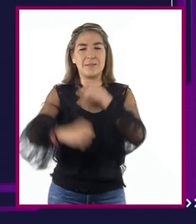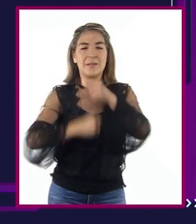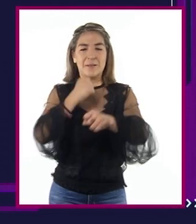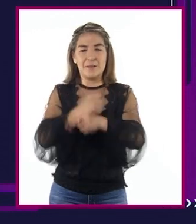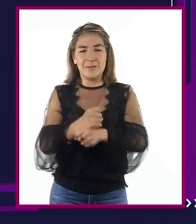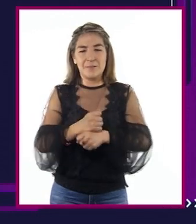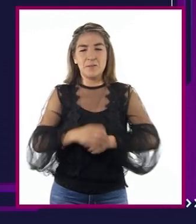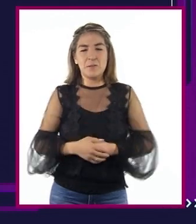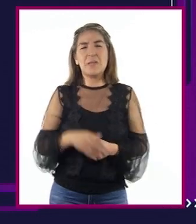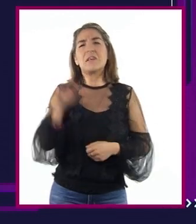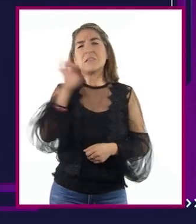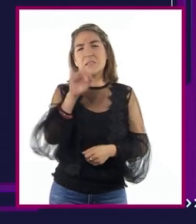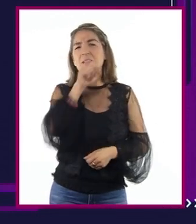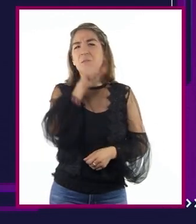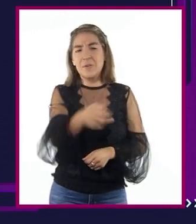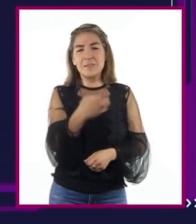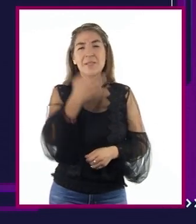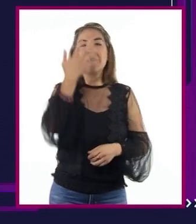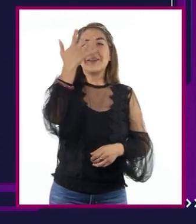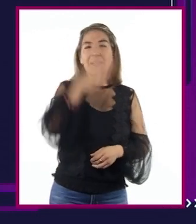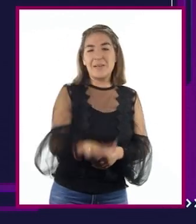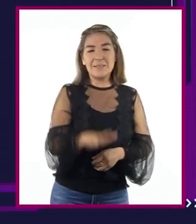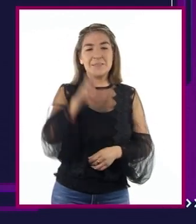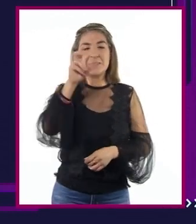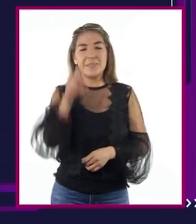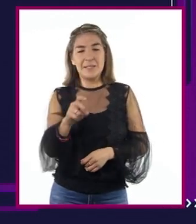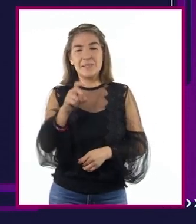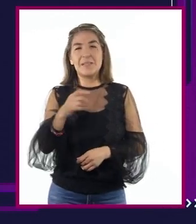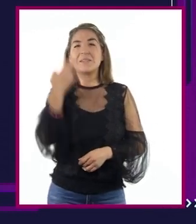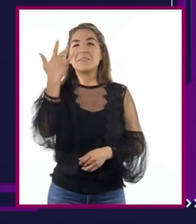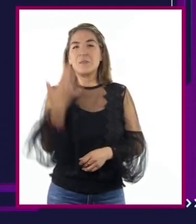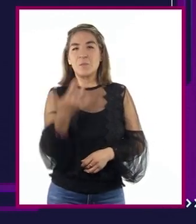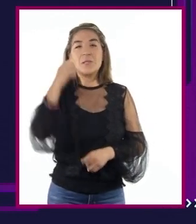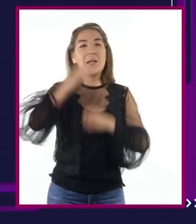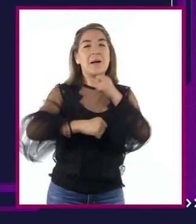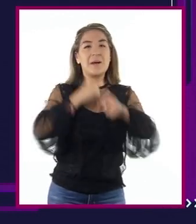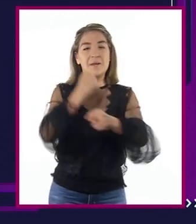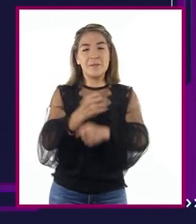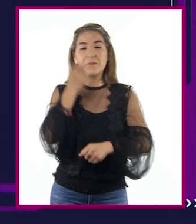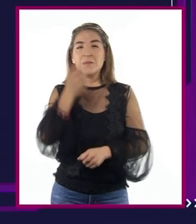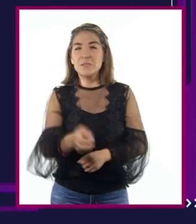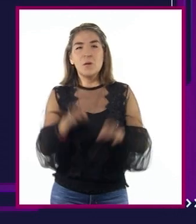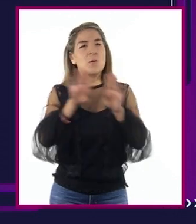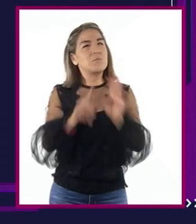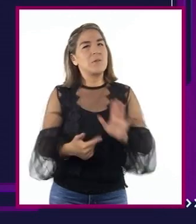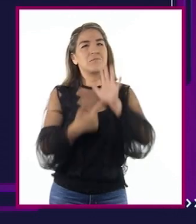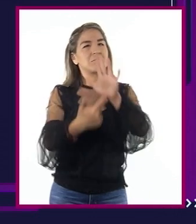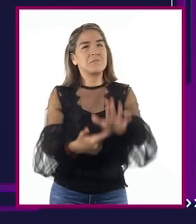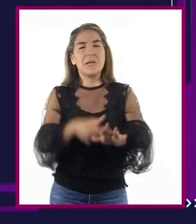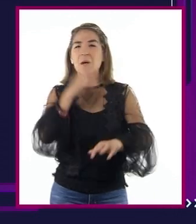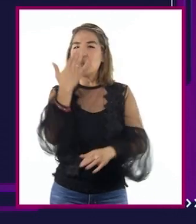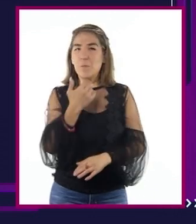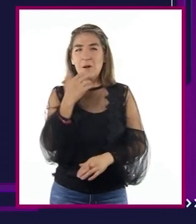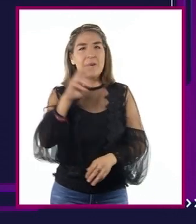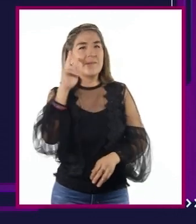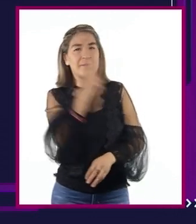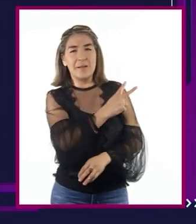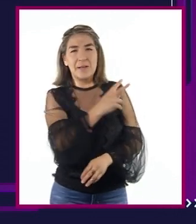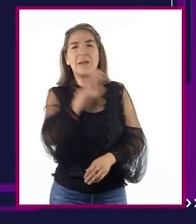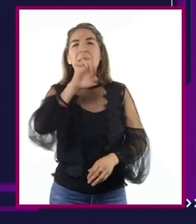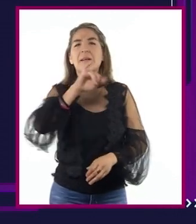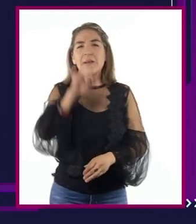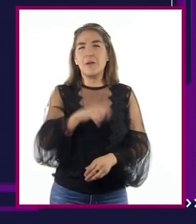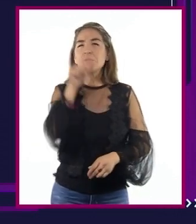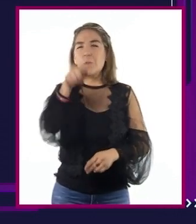años. Aunque los límites 10, 30 y 50 años no se muestran en el eje, se